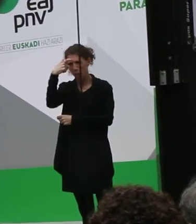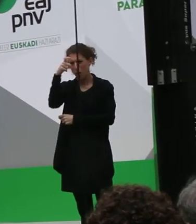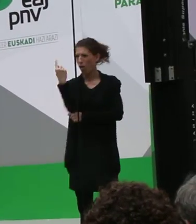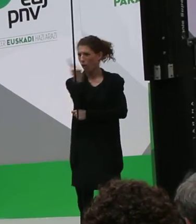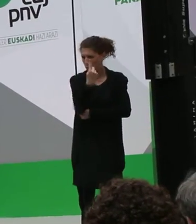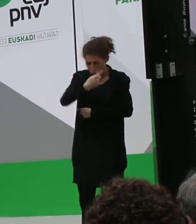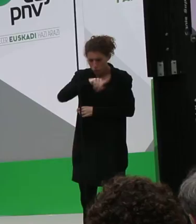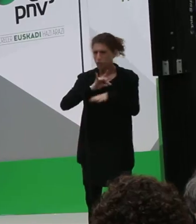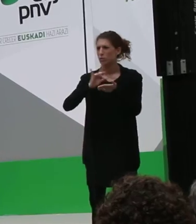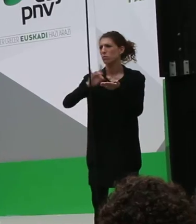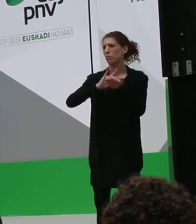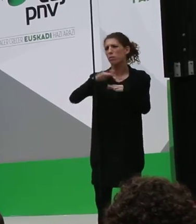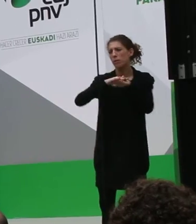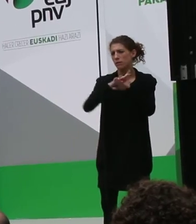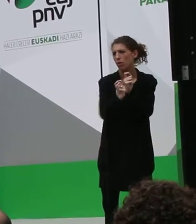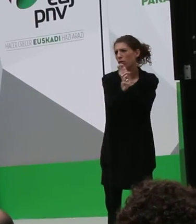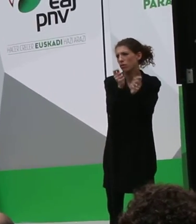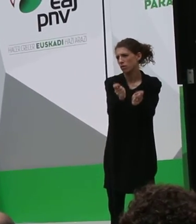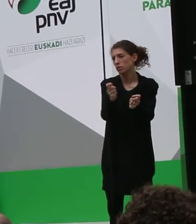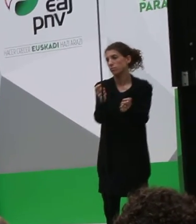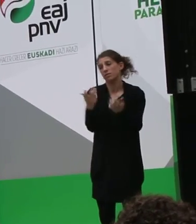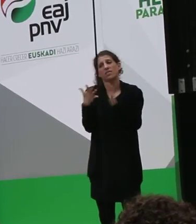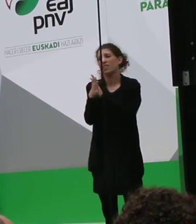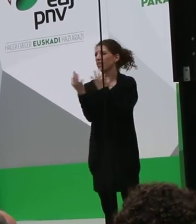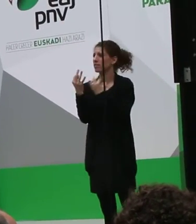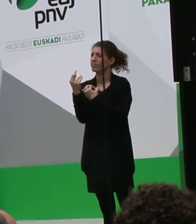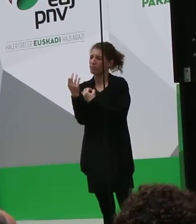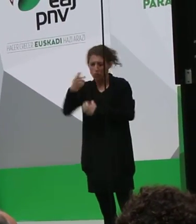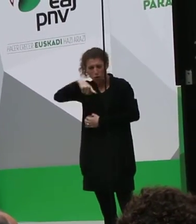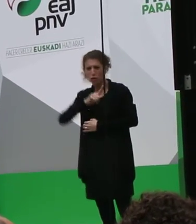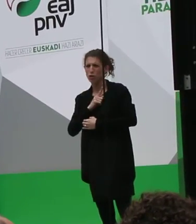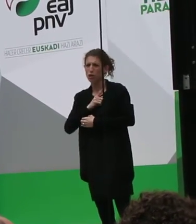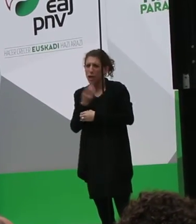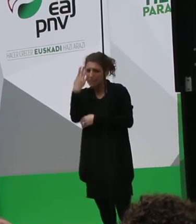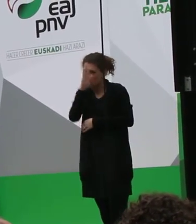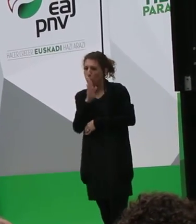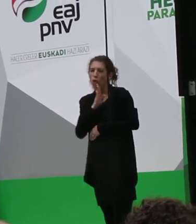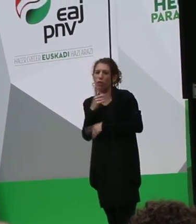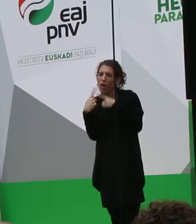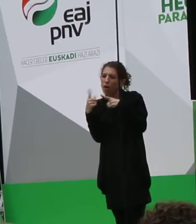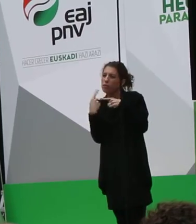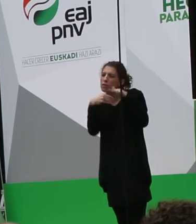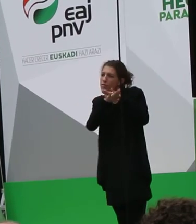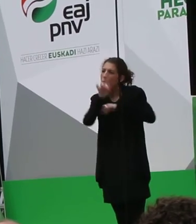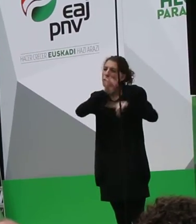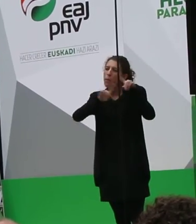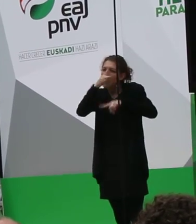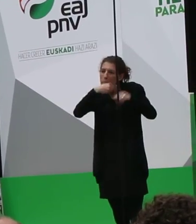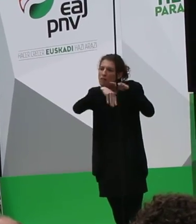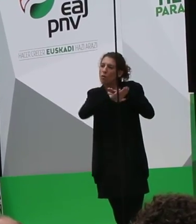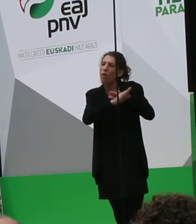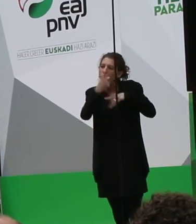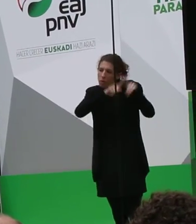territorio. Comprometidos con la verdad. No ocultamos las dificultades y